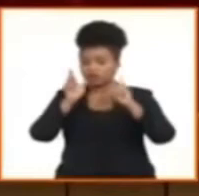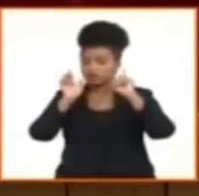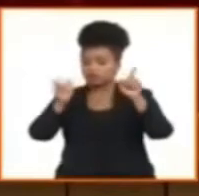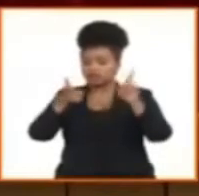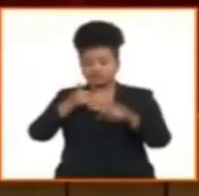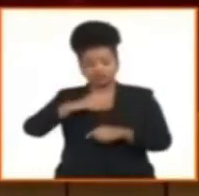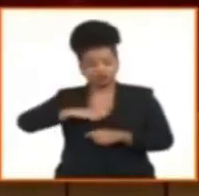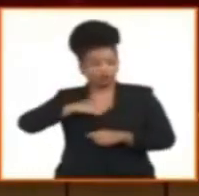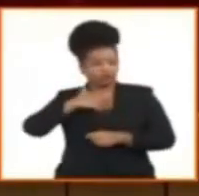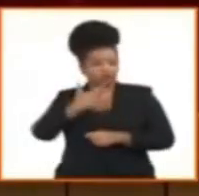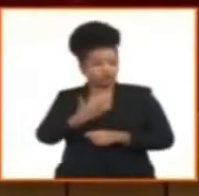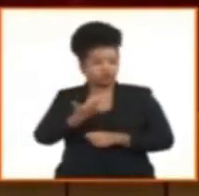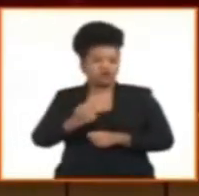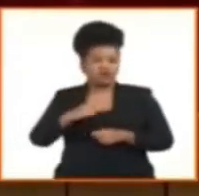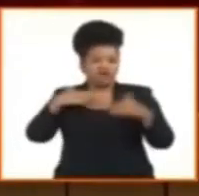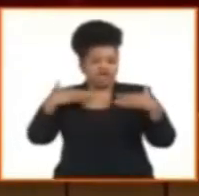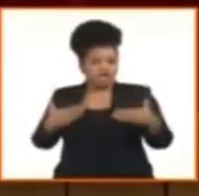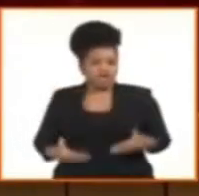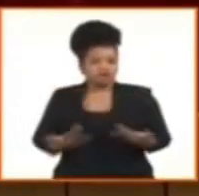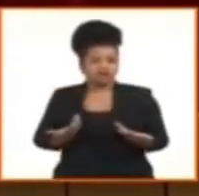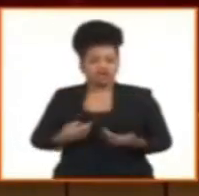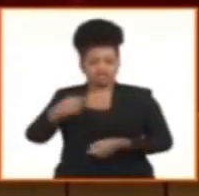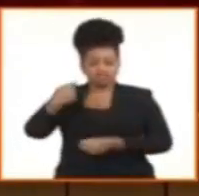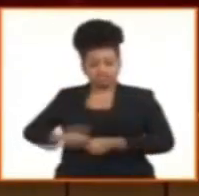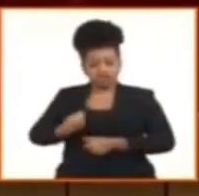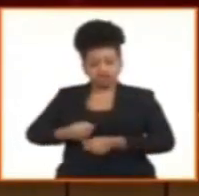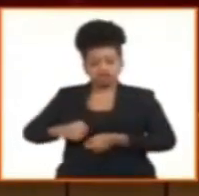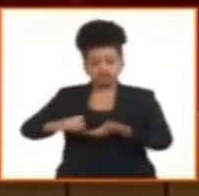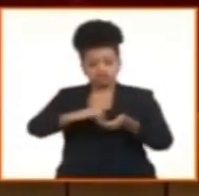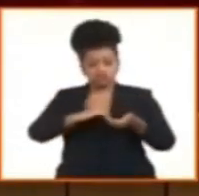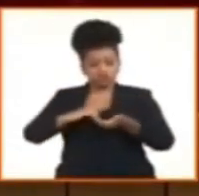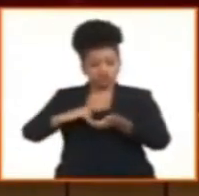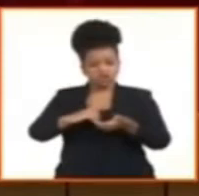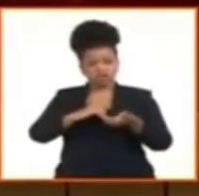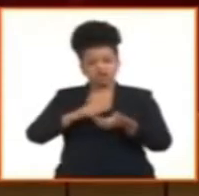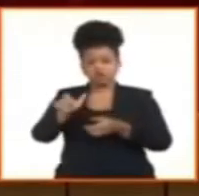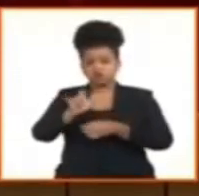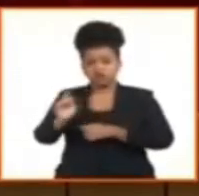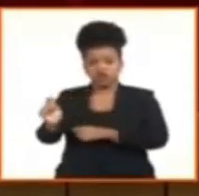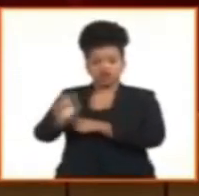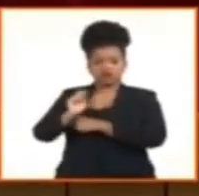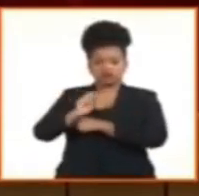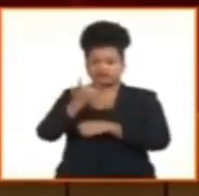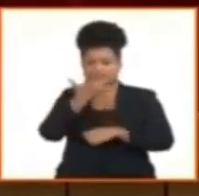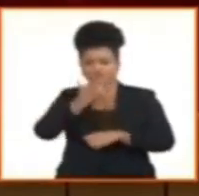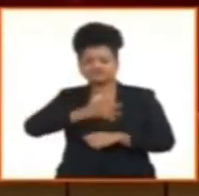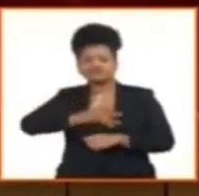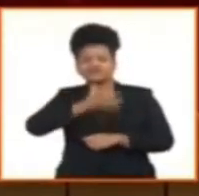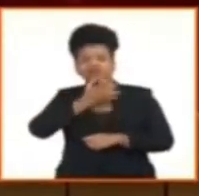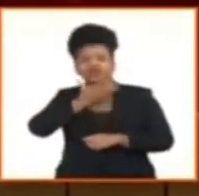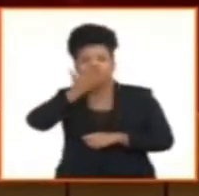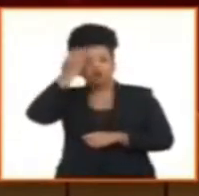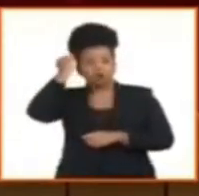cultura, la ética, el derecho y la solidaridad, como nos enseñaron Fidel y Raúl. En la